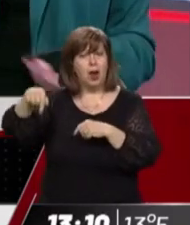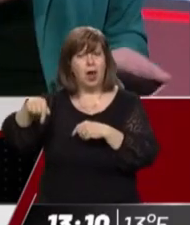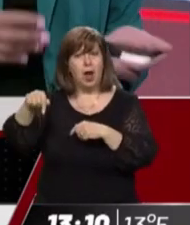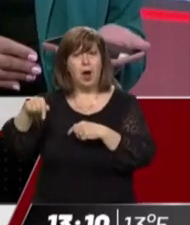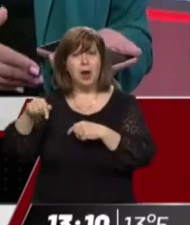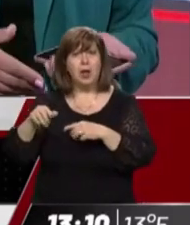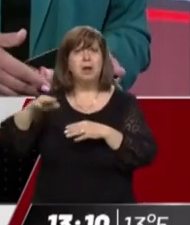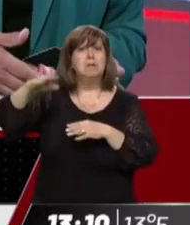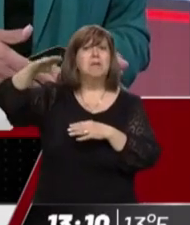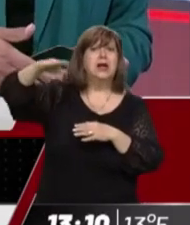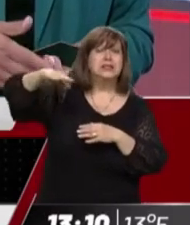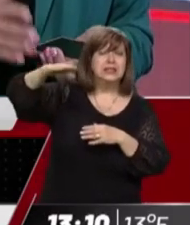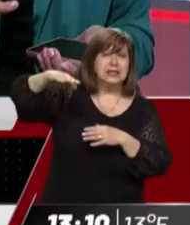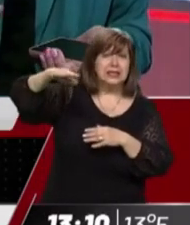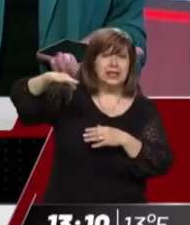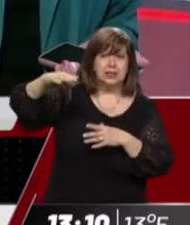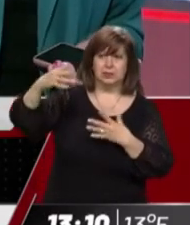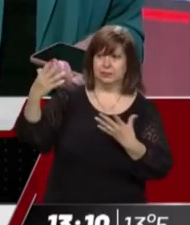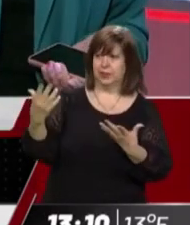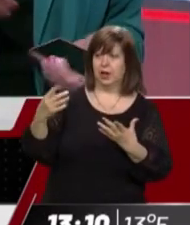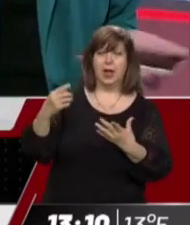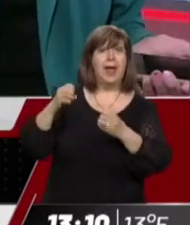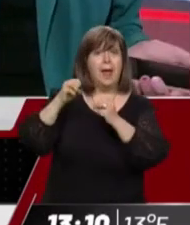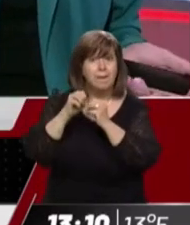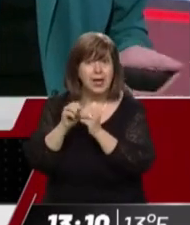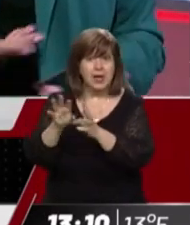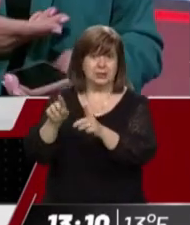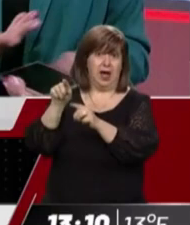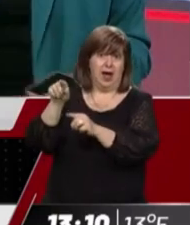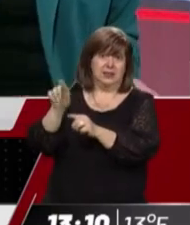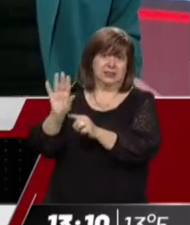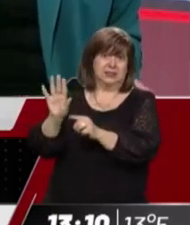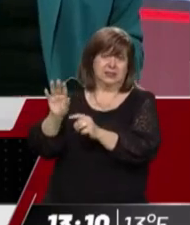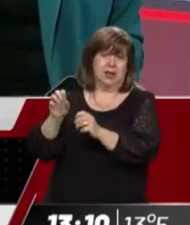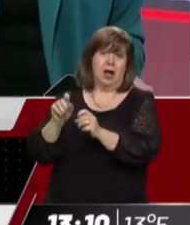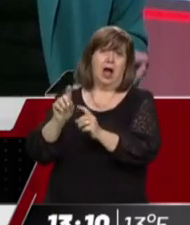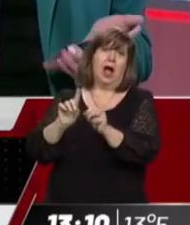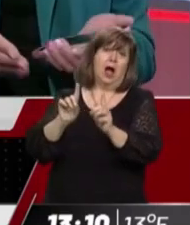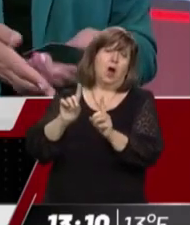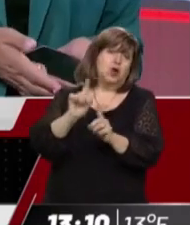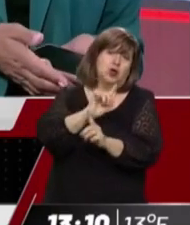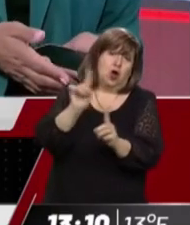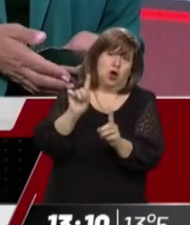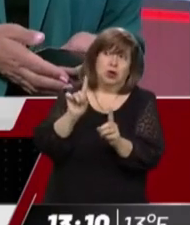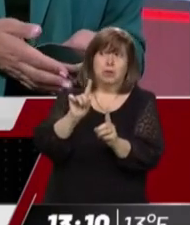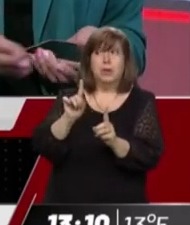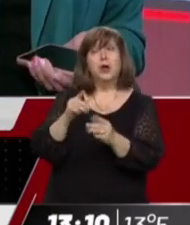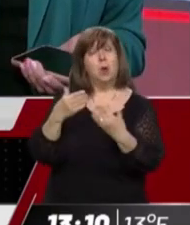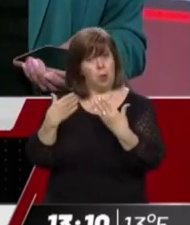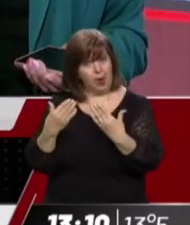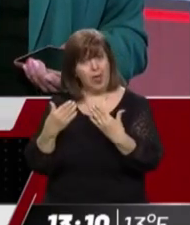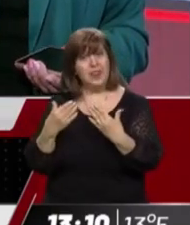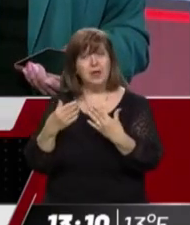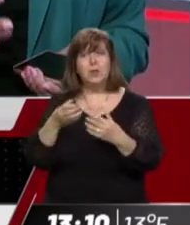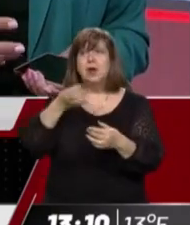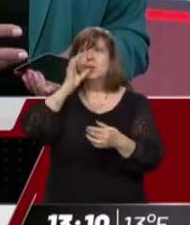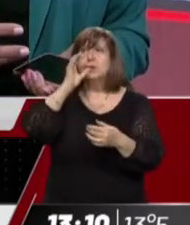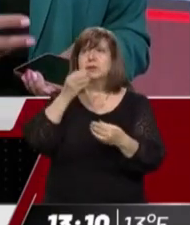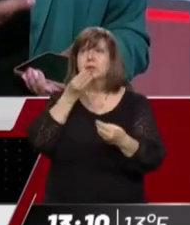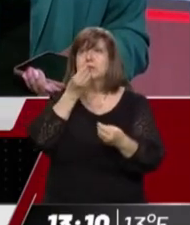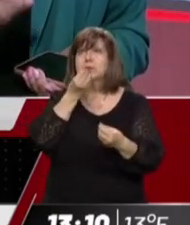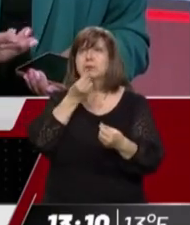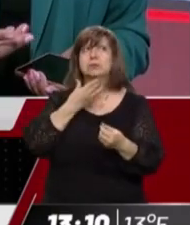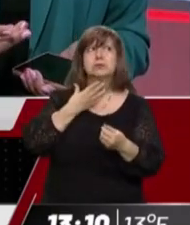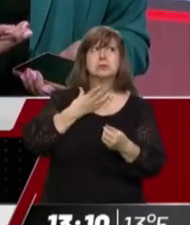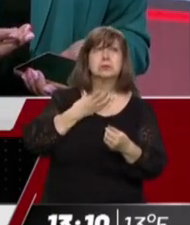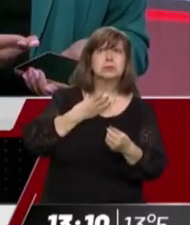cada vez más pequeños y es un camino, o no, o puede ser que no, pero hay una posibilidad, y hay una gran posibilidad, porque digamos lo dice la